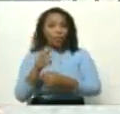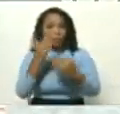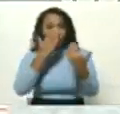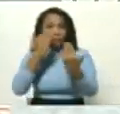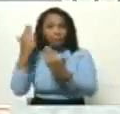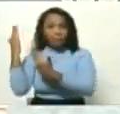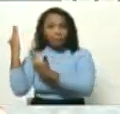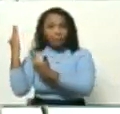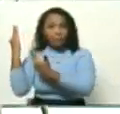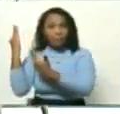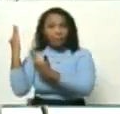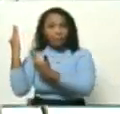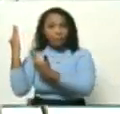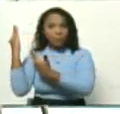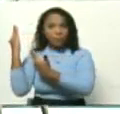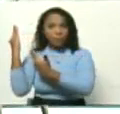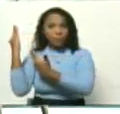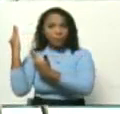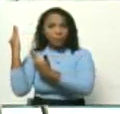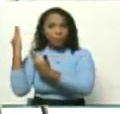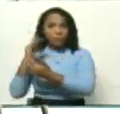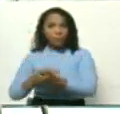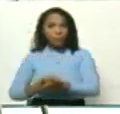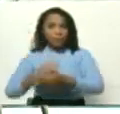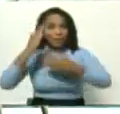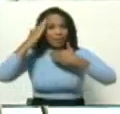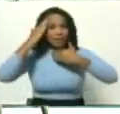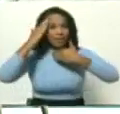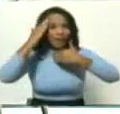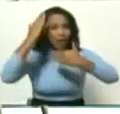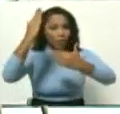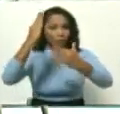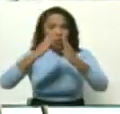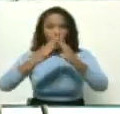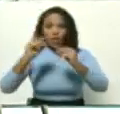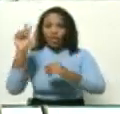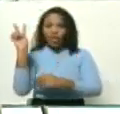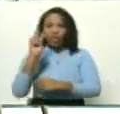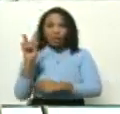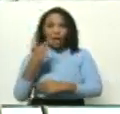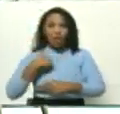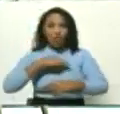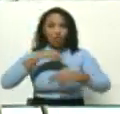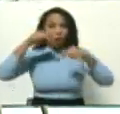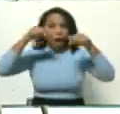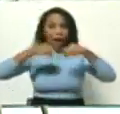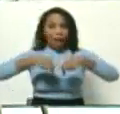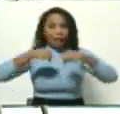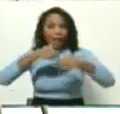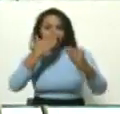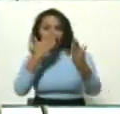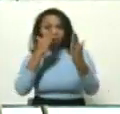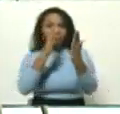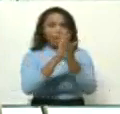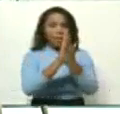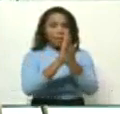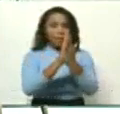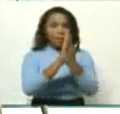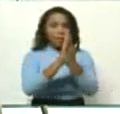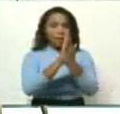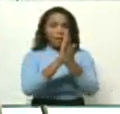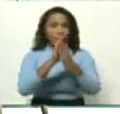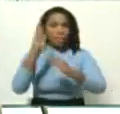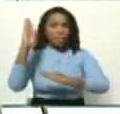de inmediato. Un saludo a toda Venezuela. Nos encontramos aquí al frente de